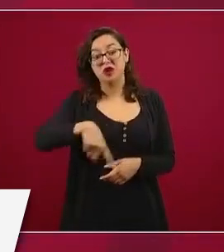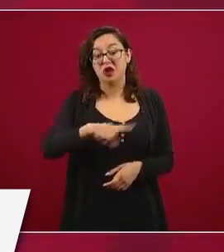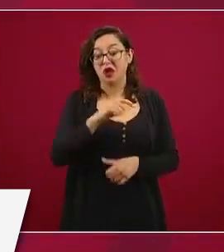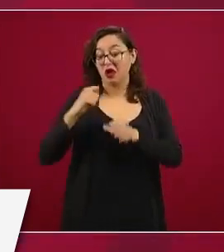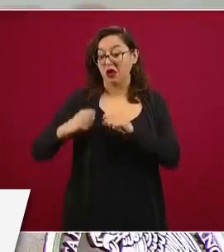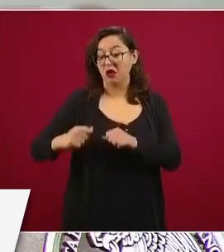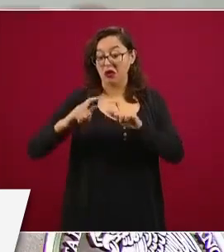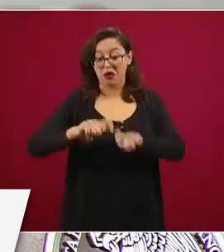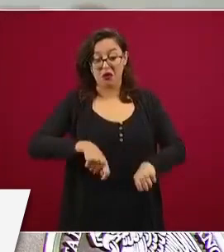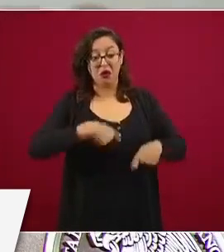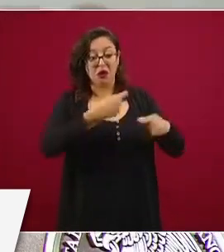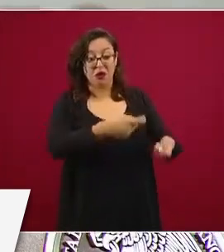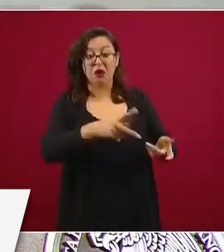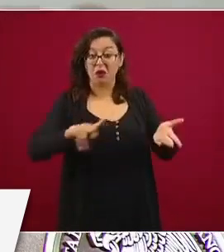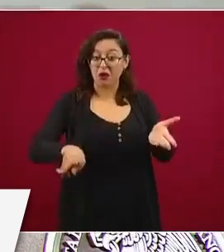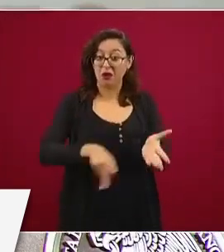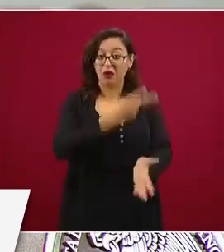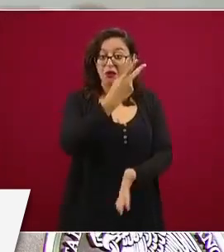Buscar la forma